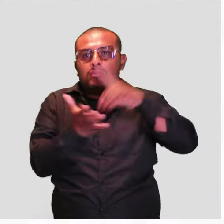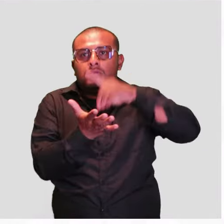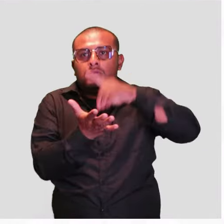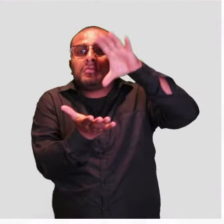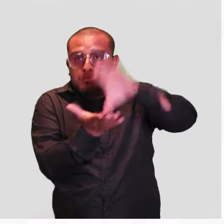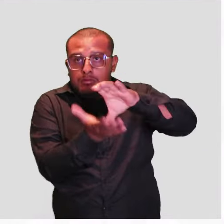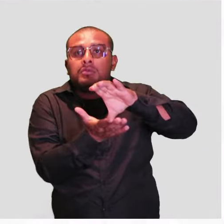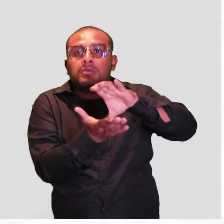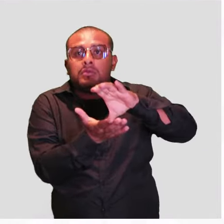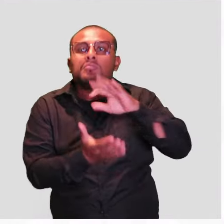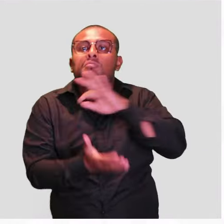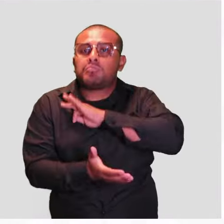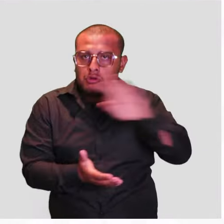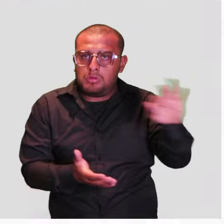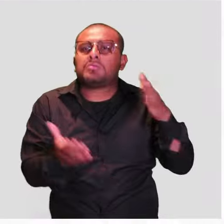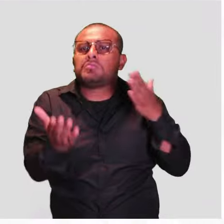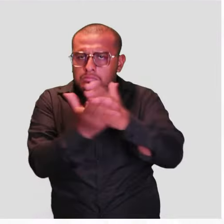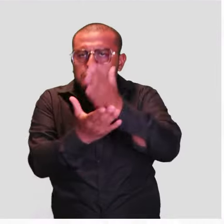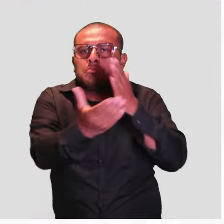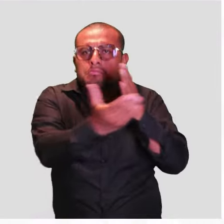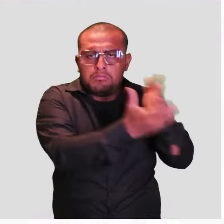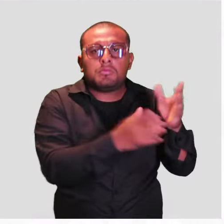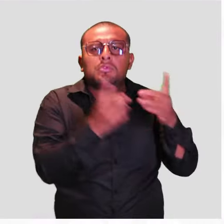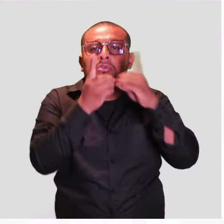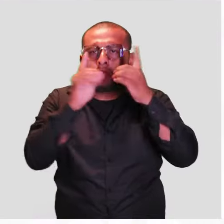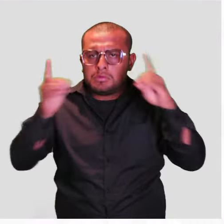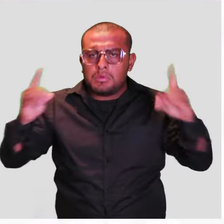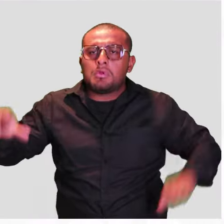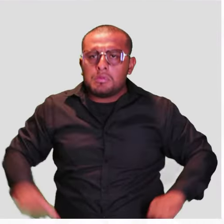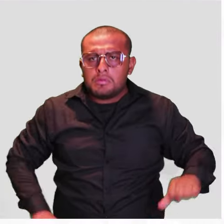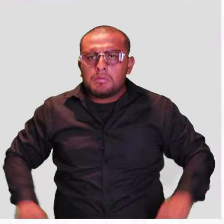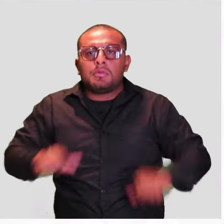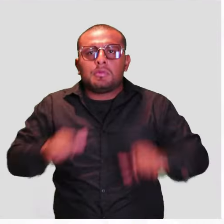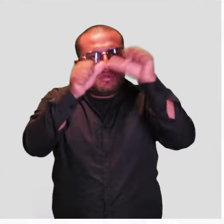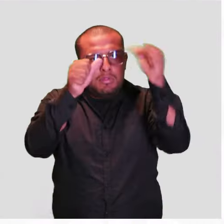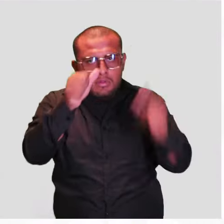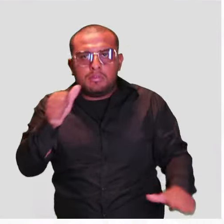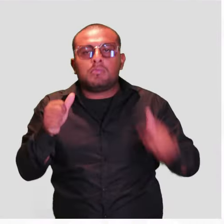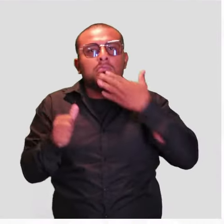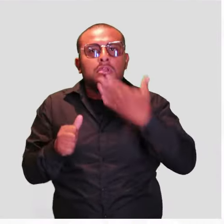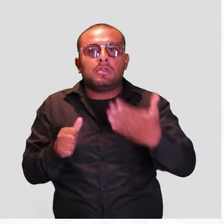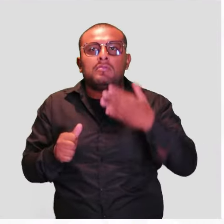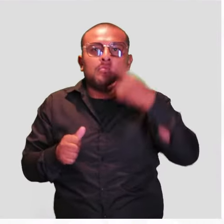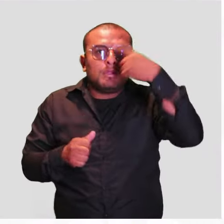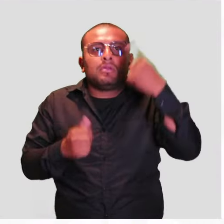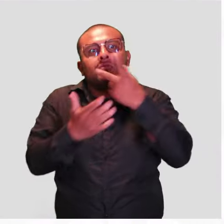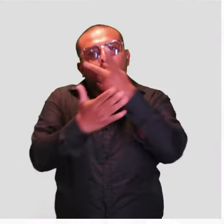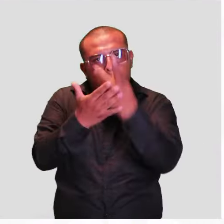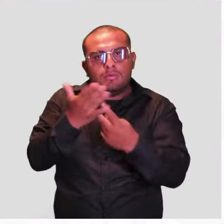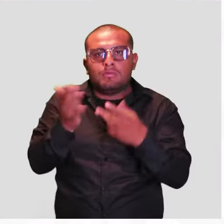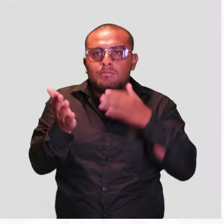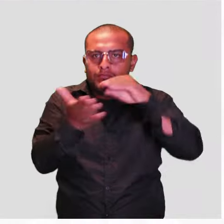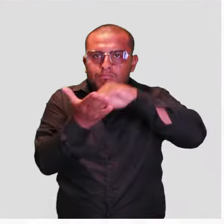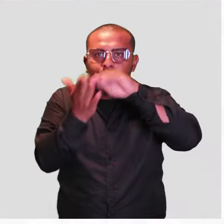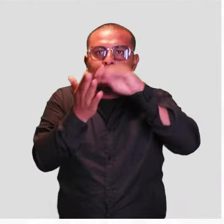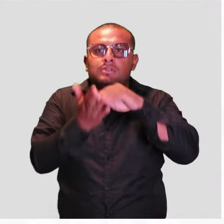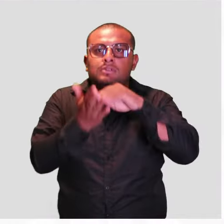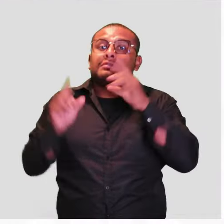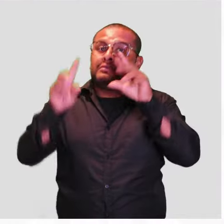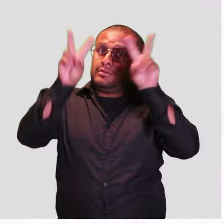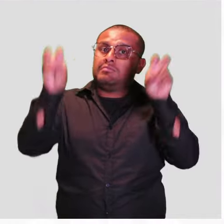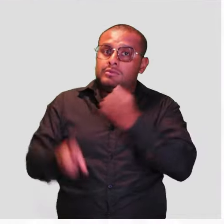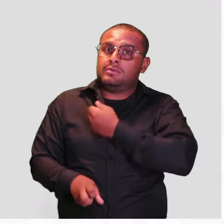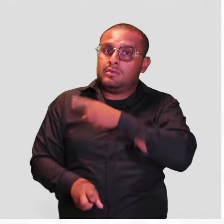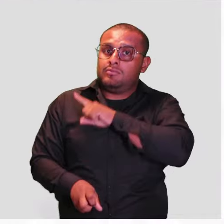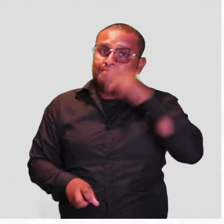talentos artísticos y culturales, previniendo conductas de riesgo, reforzando esta medida con un programa permanente en materia de salud mental. Crearemos la